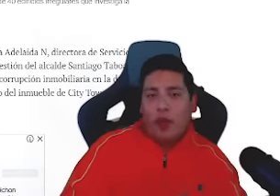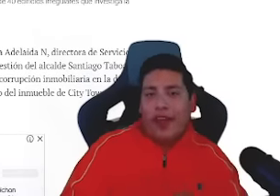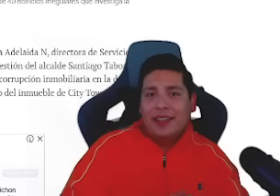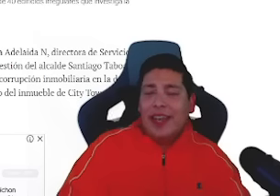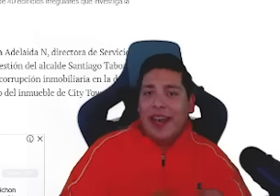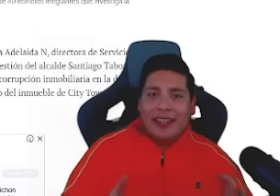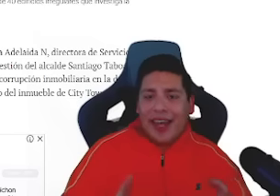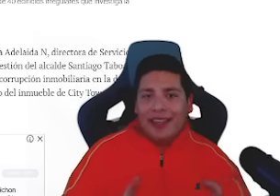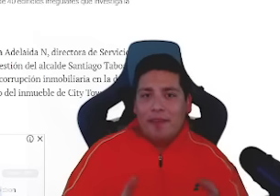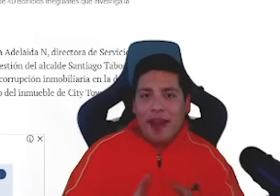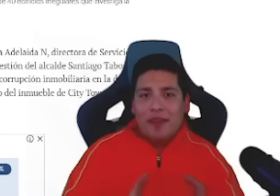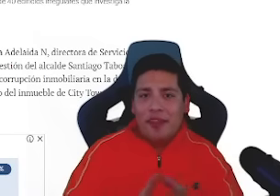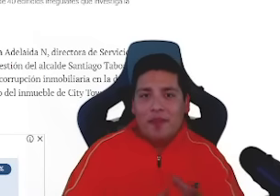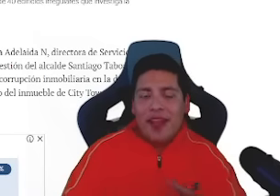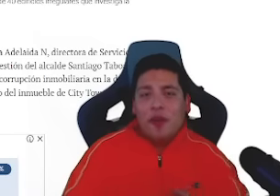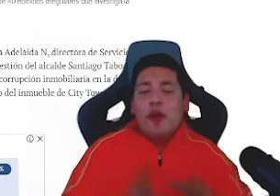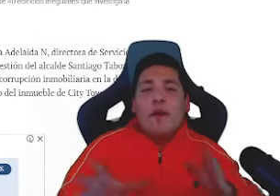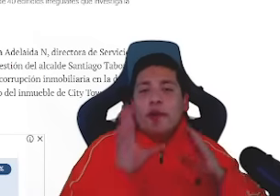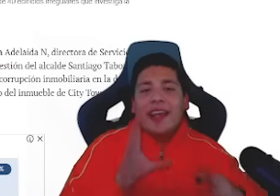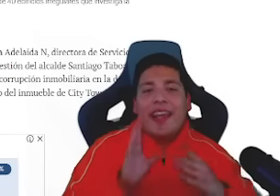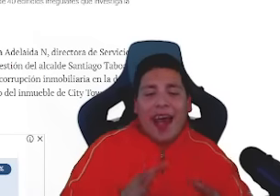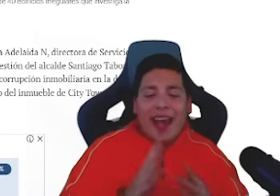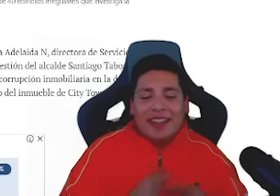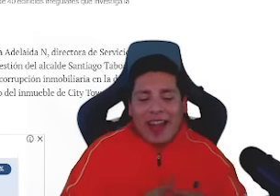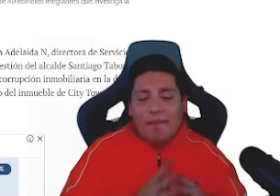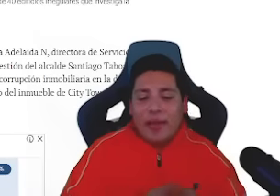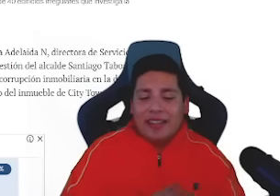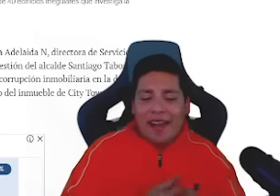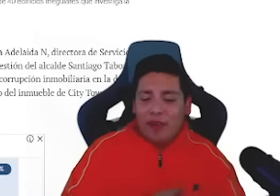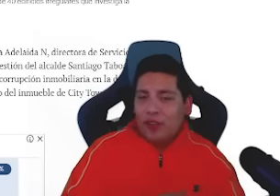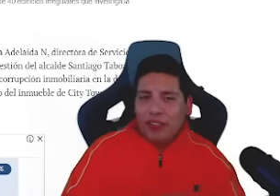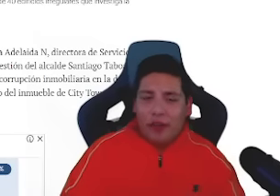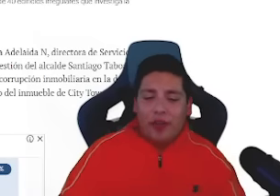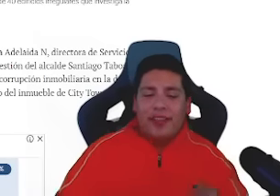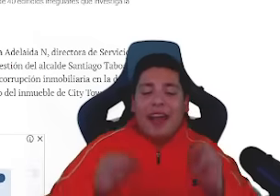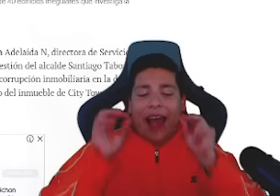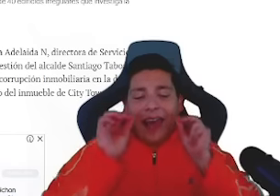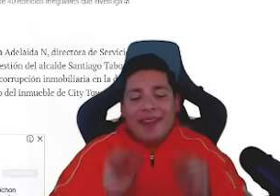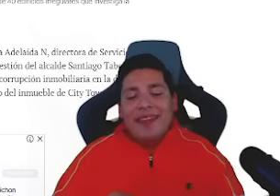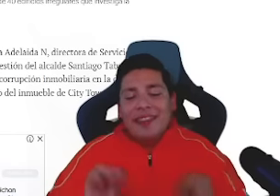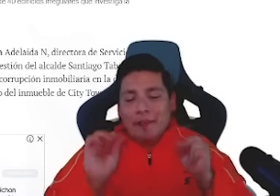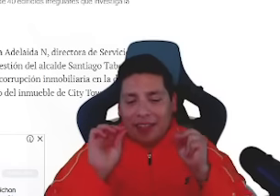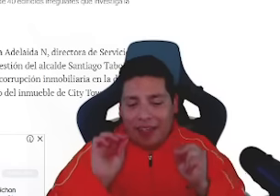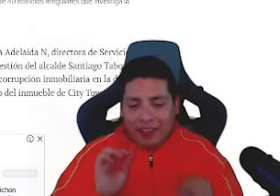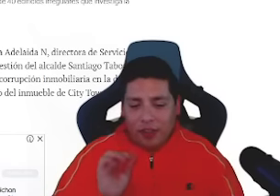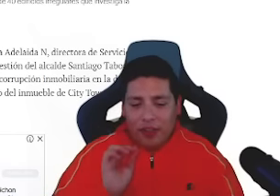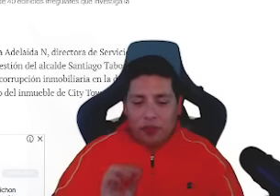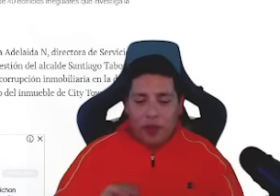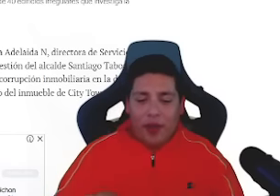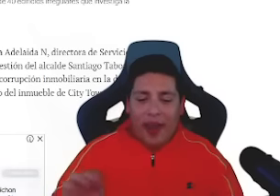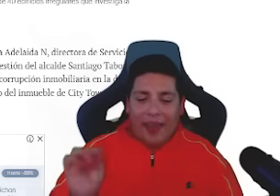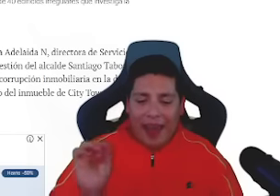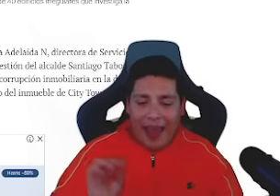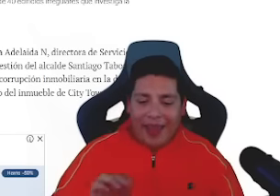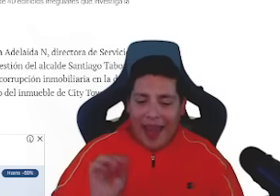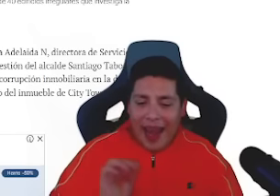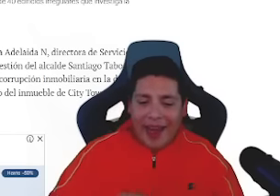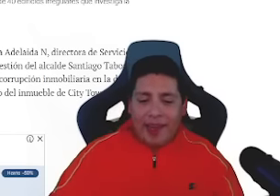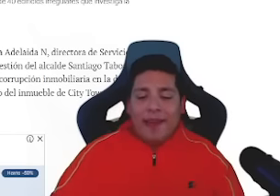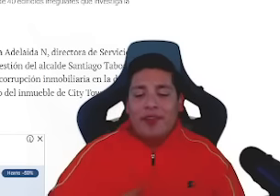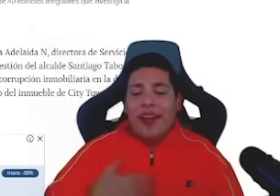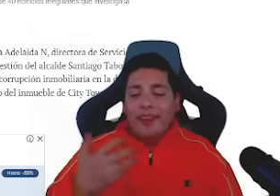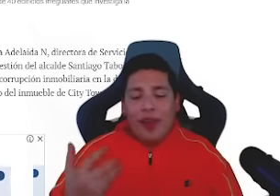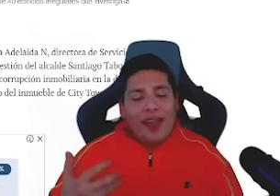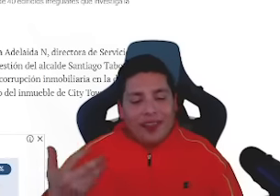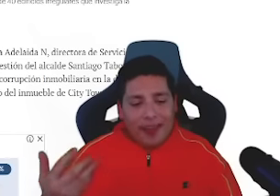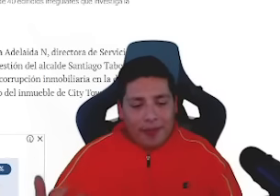de la Benito Juárez, está temblando de miedo porque ya le están pisando los talones. Agentes de investigación detuvieron a Adelaida